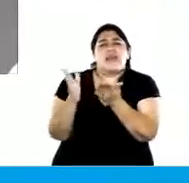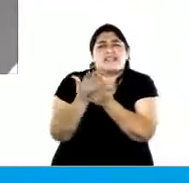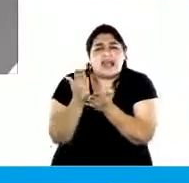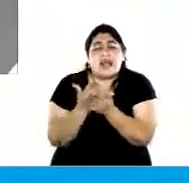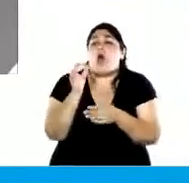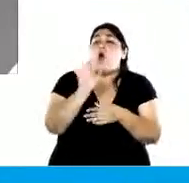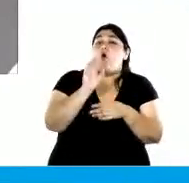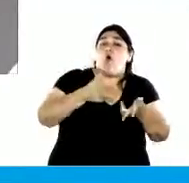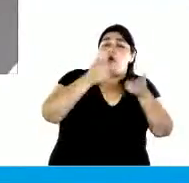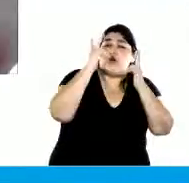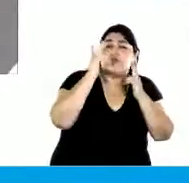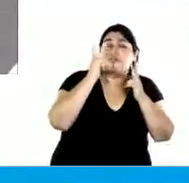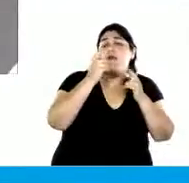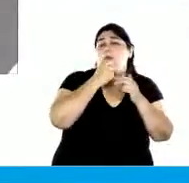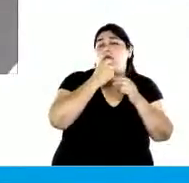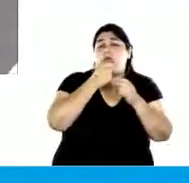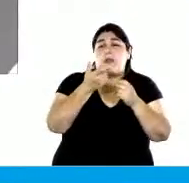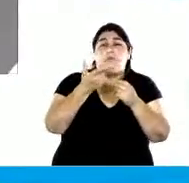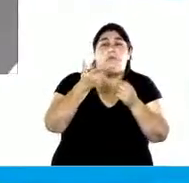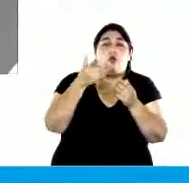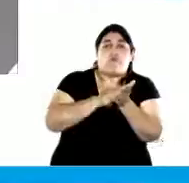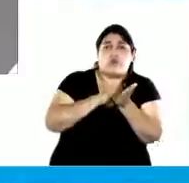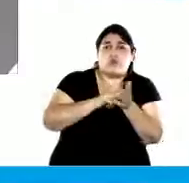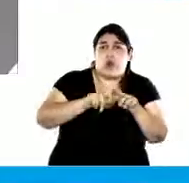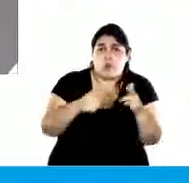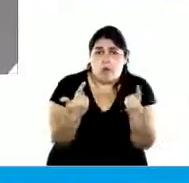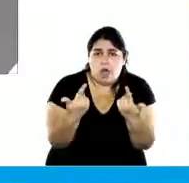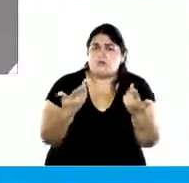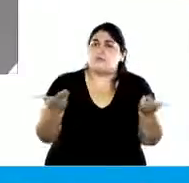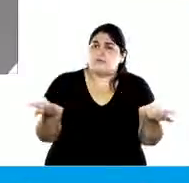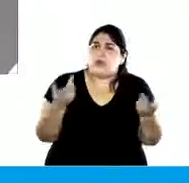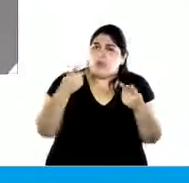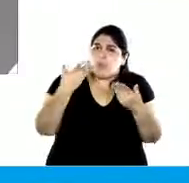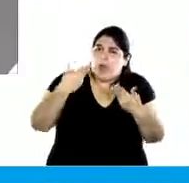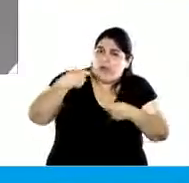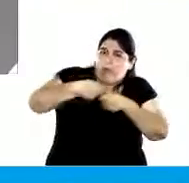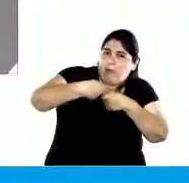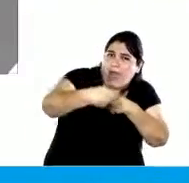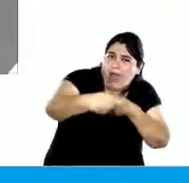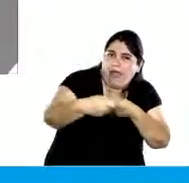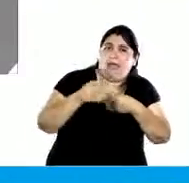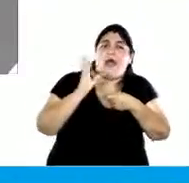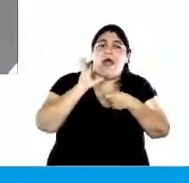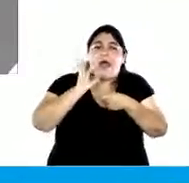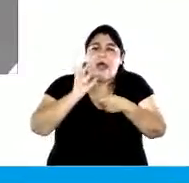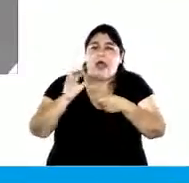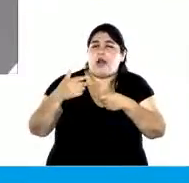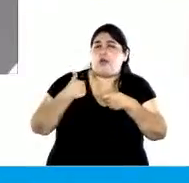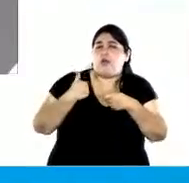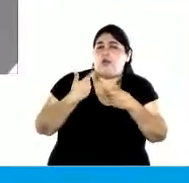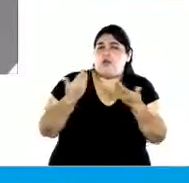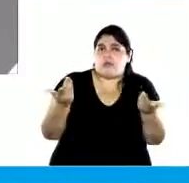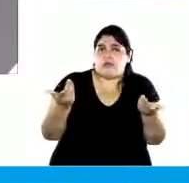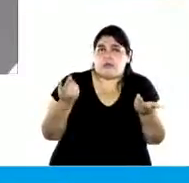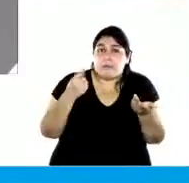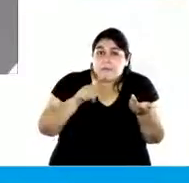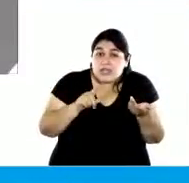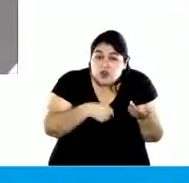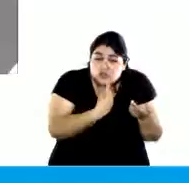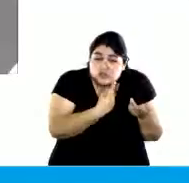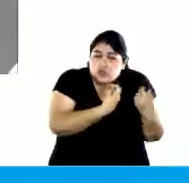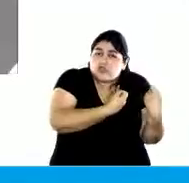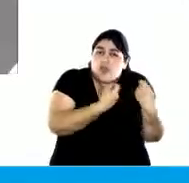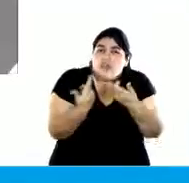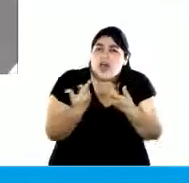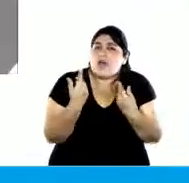facturaron prácticamente todo el año, decir, bueno, ahora págame en cuotas, le voy a dar una moratoria. Bueno, en realidad lo que le deberíamos haber dado el